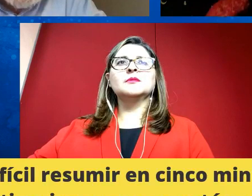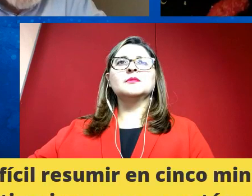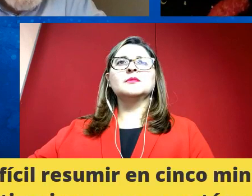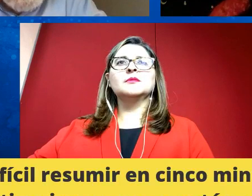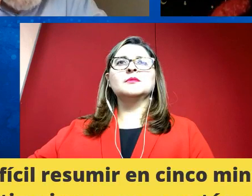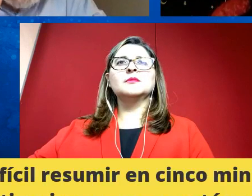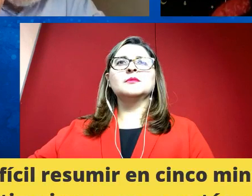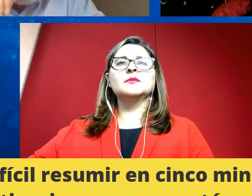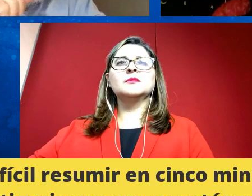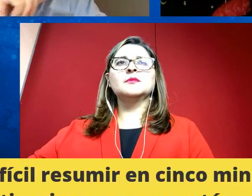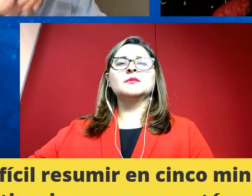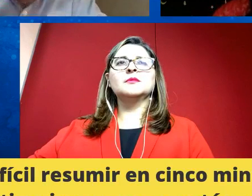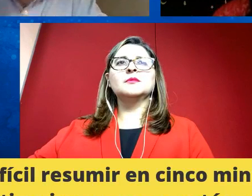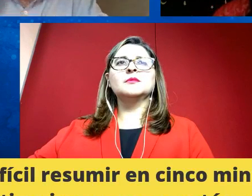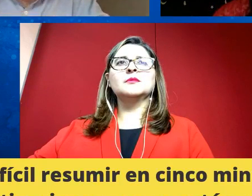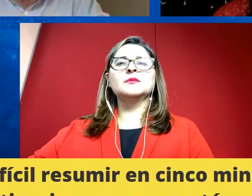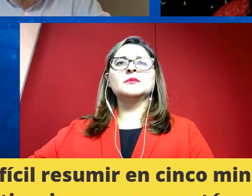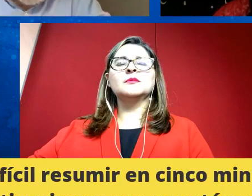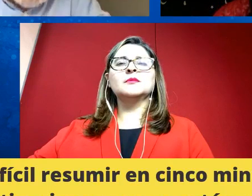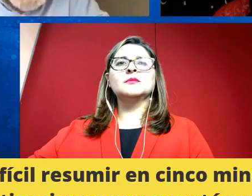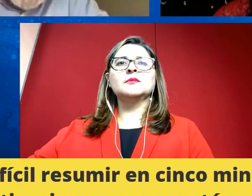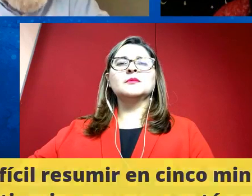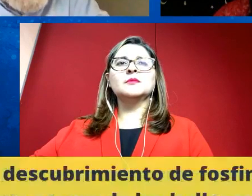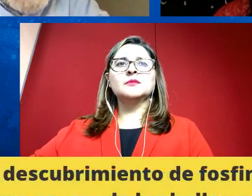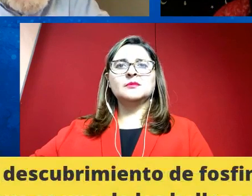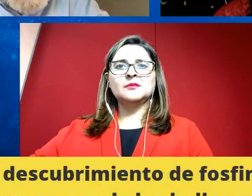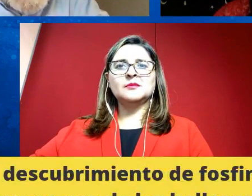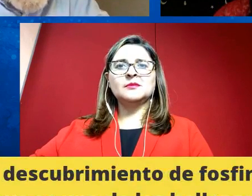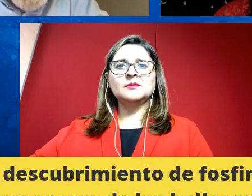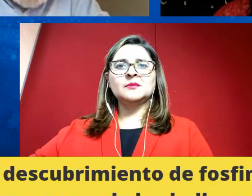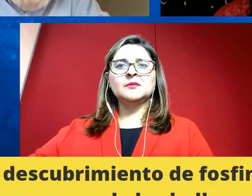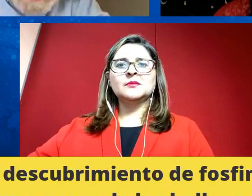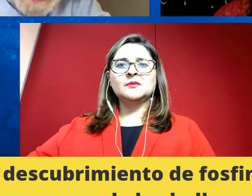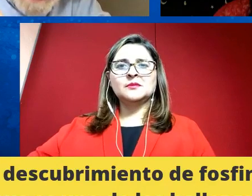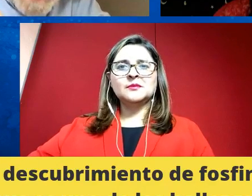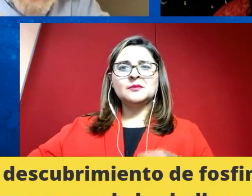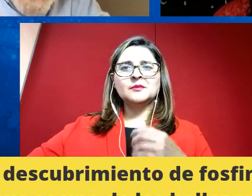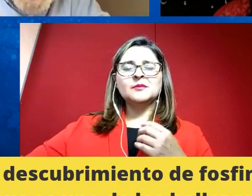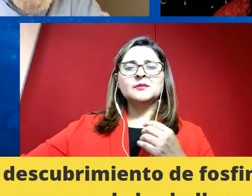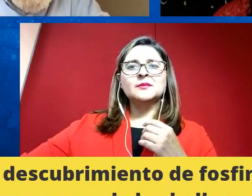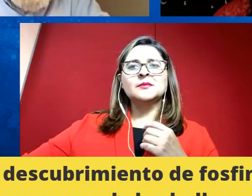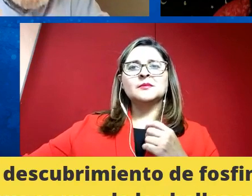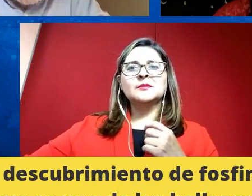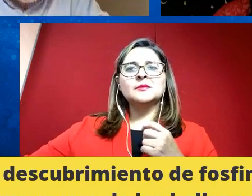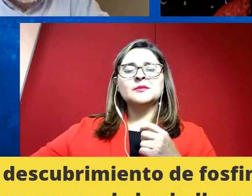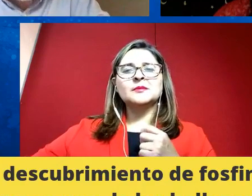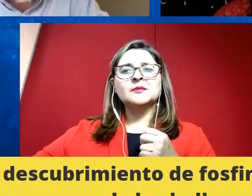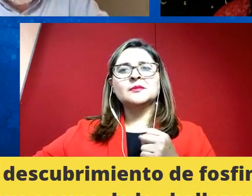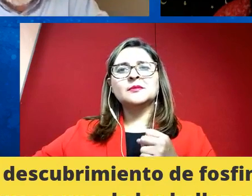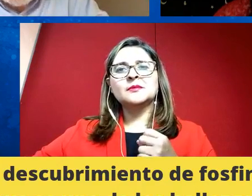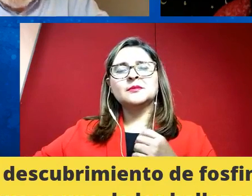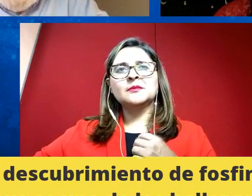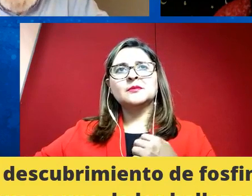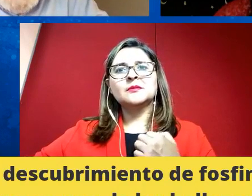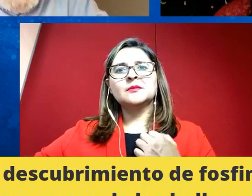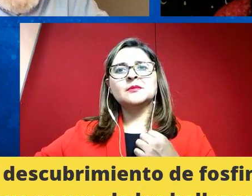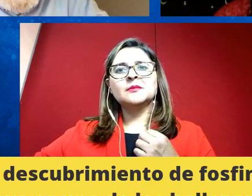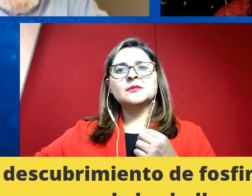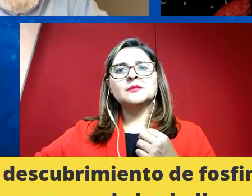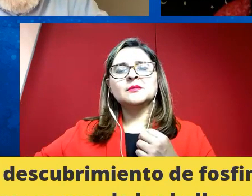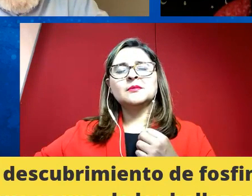están tratando de detectar la presencia de una atmósfera. Porque en la Tierra sabemos que la vida se formó en el